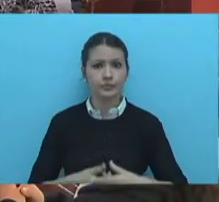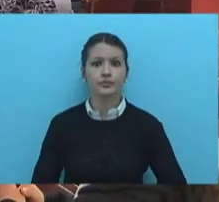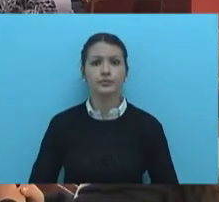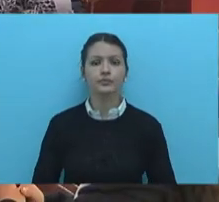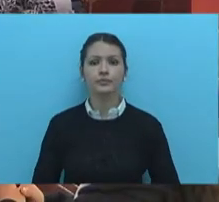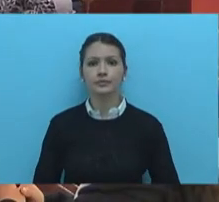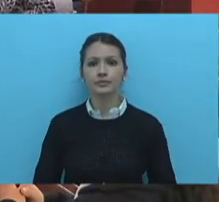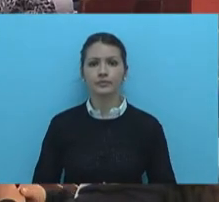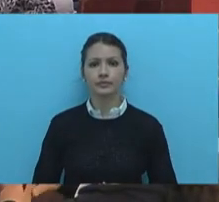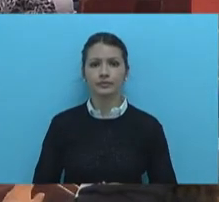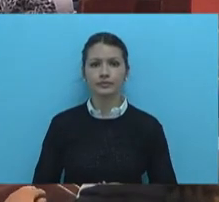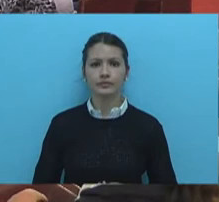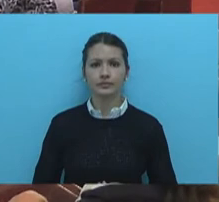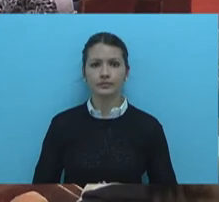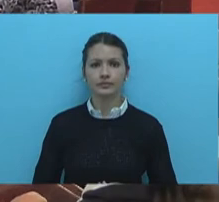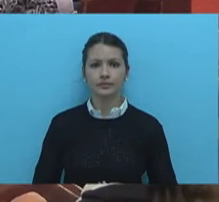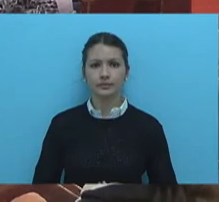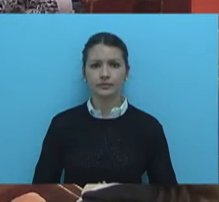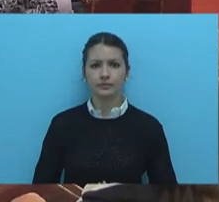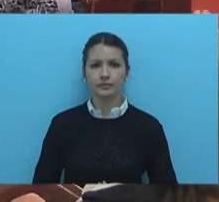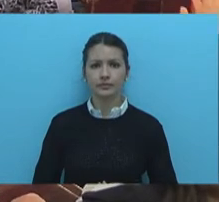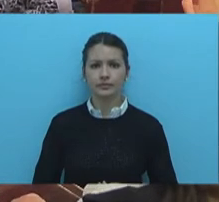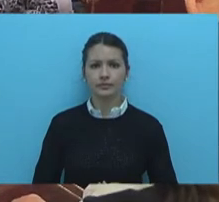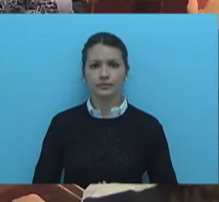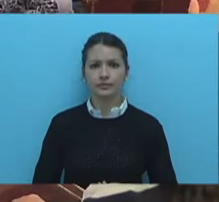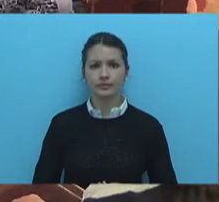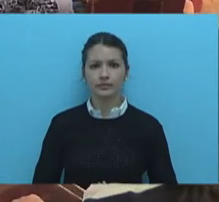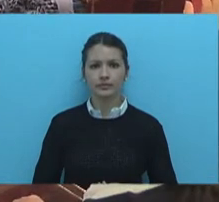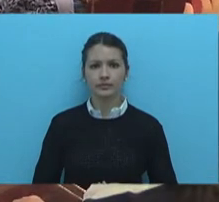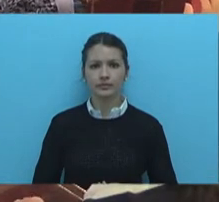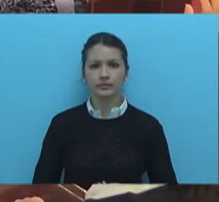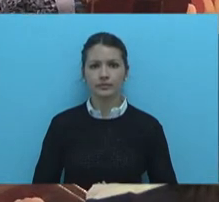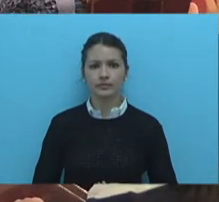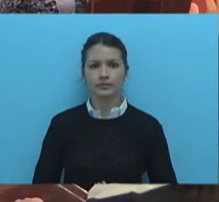en general. Por favor, si no hace expresarlo.